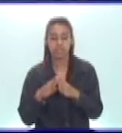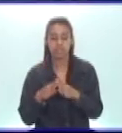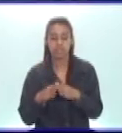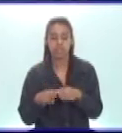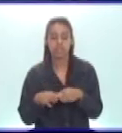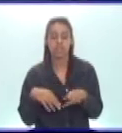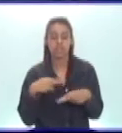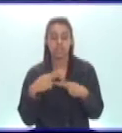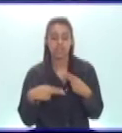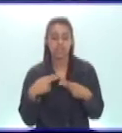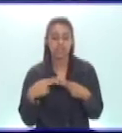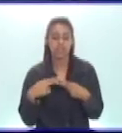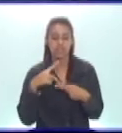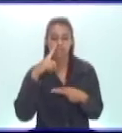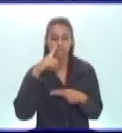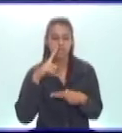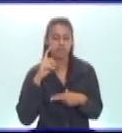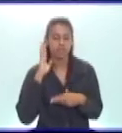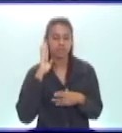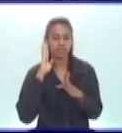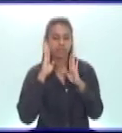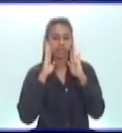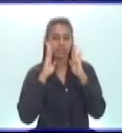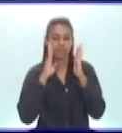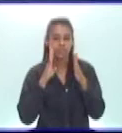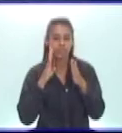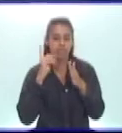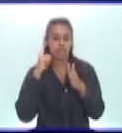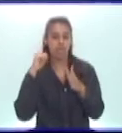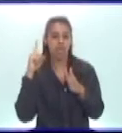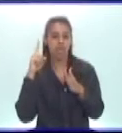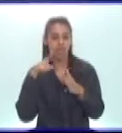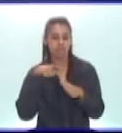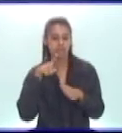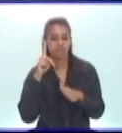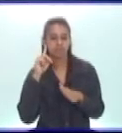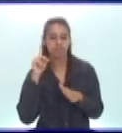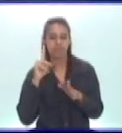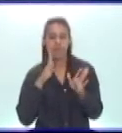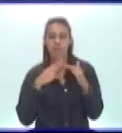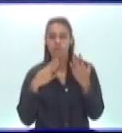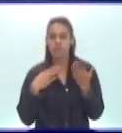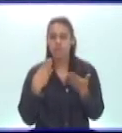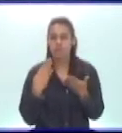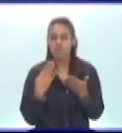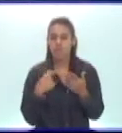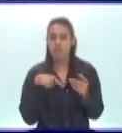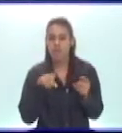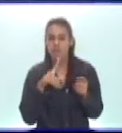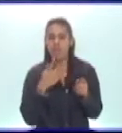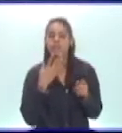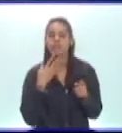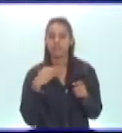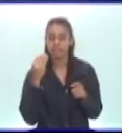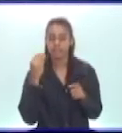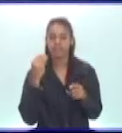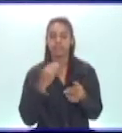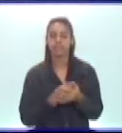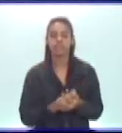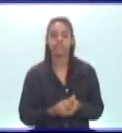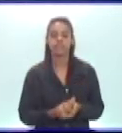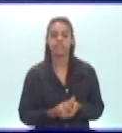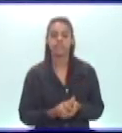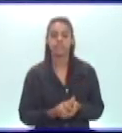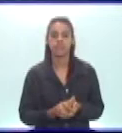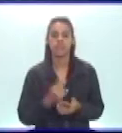hacer que el niño esté al tanto de cuándo se ha producido un sonido, cómo identificarlo y cómo discriminarlo. Y estaríamos hablando